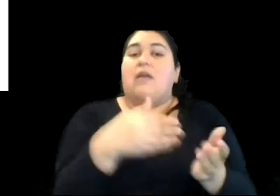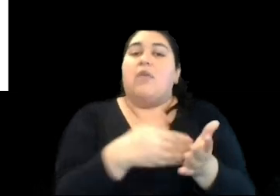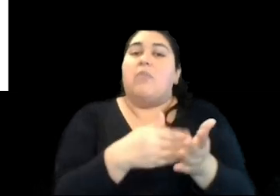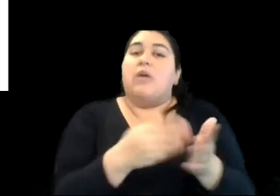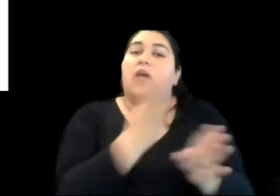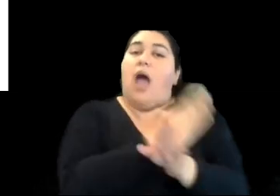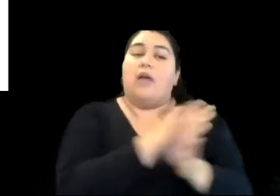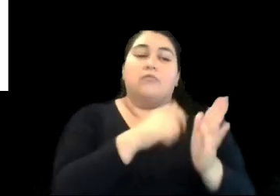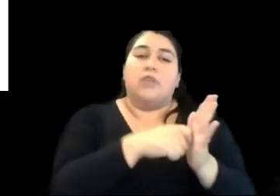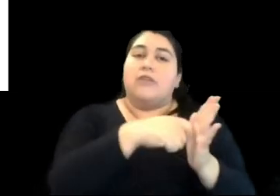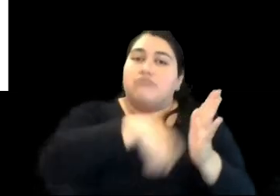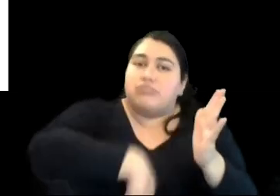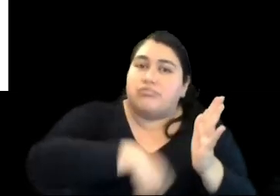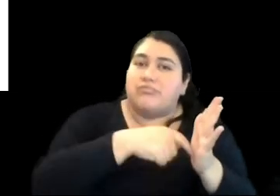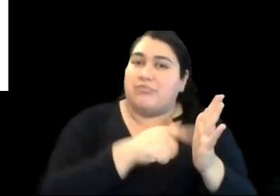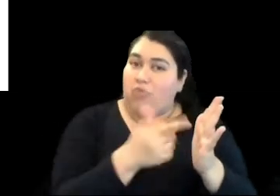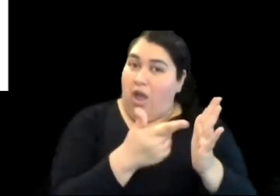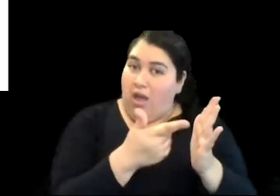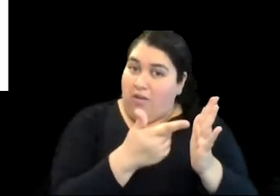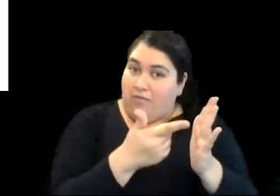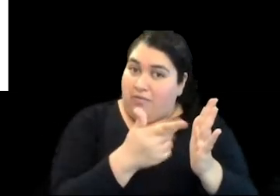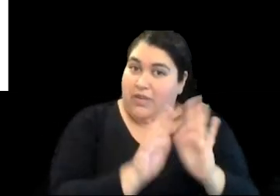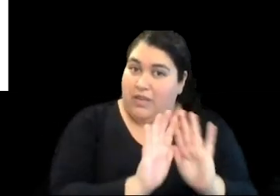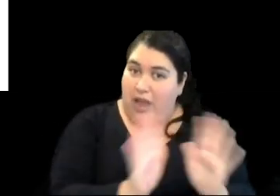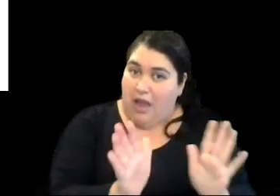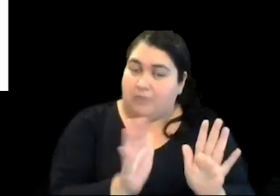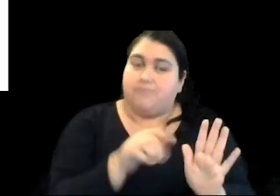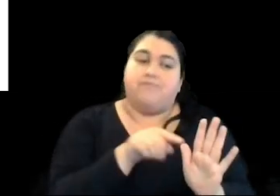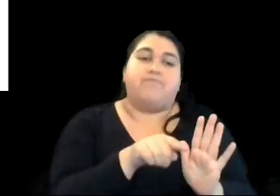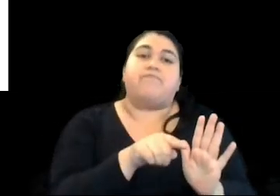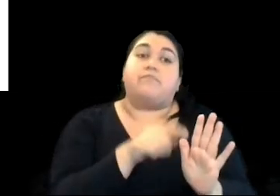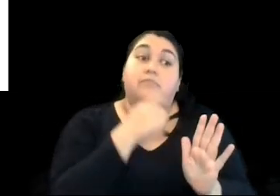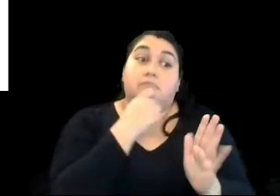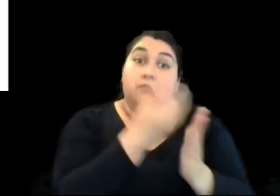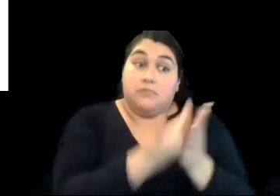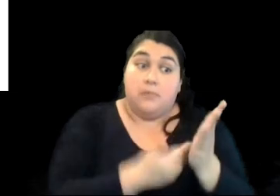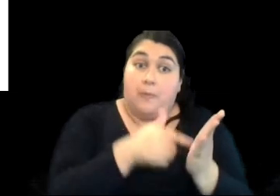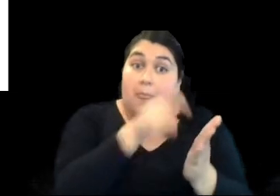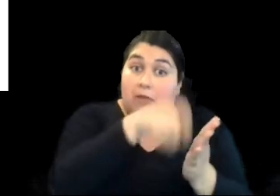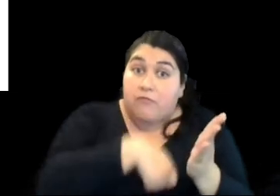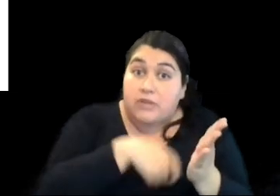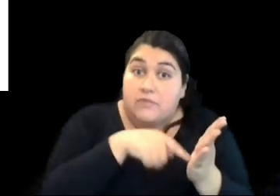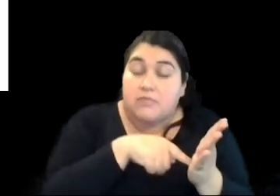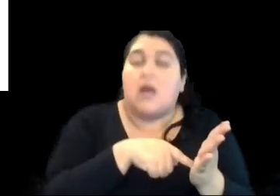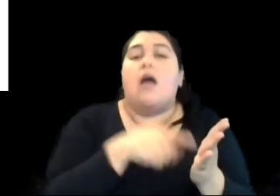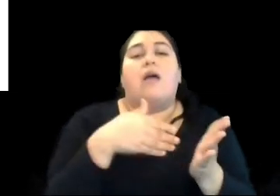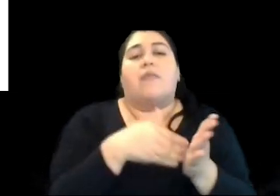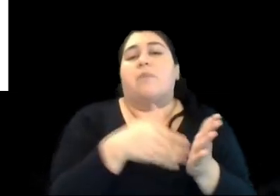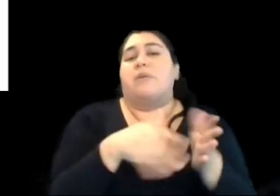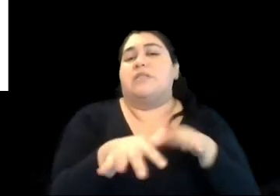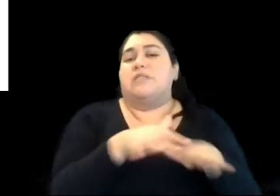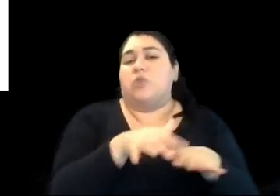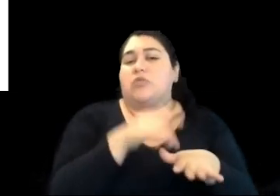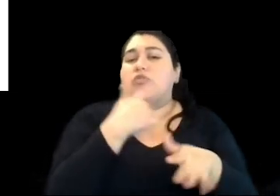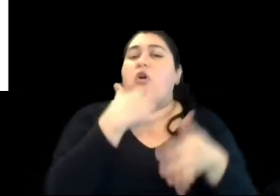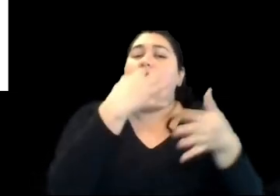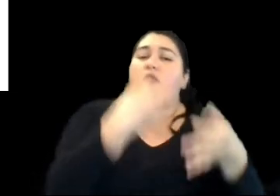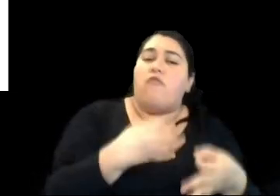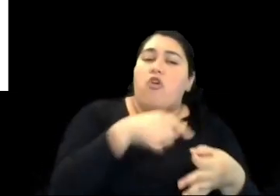requisito para que una multa esté condonada es que no tiene que estar firme. En esto se sucede en ambos casos, en las formales y en las